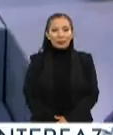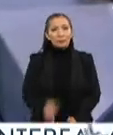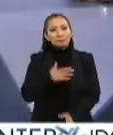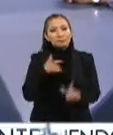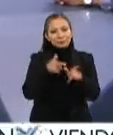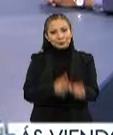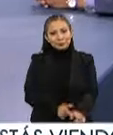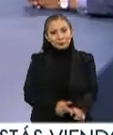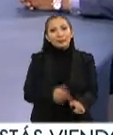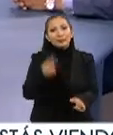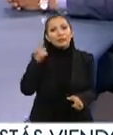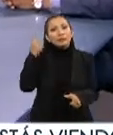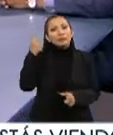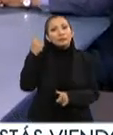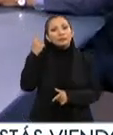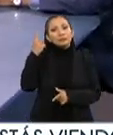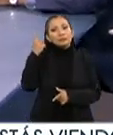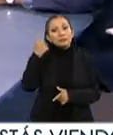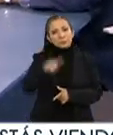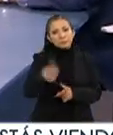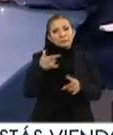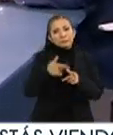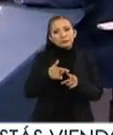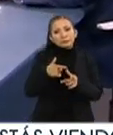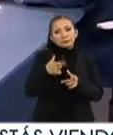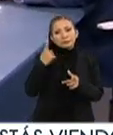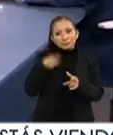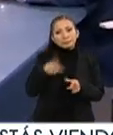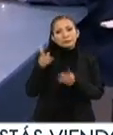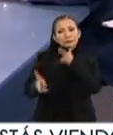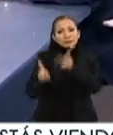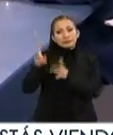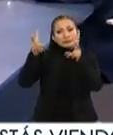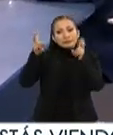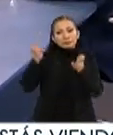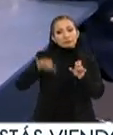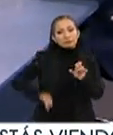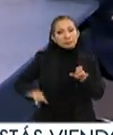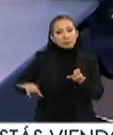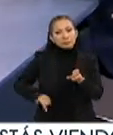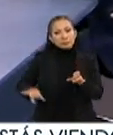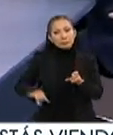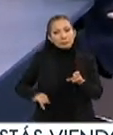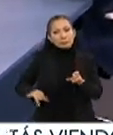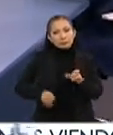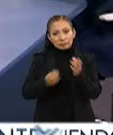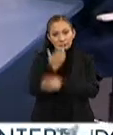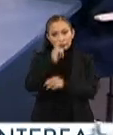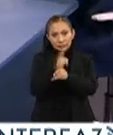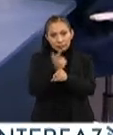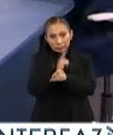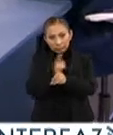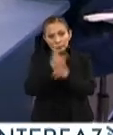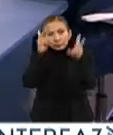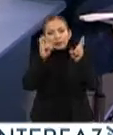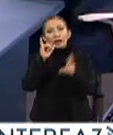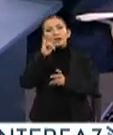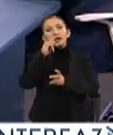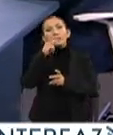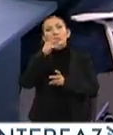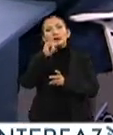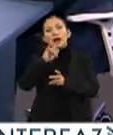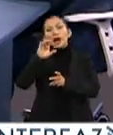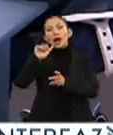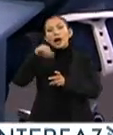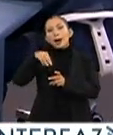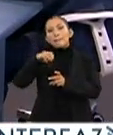Bueno, pues continuamos para seguir hablando sobre esta interesante nueva licenciatura en Ingeniería Ambiental